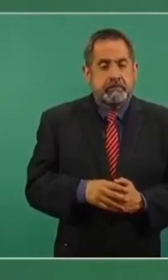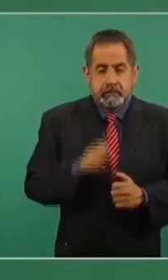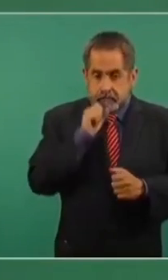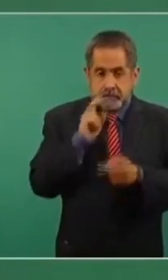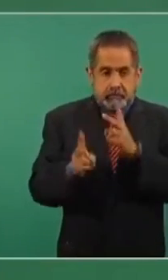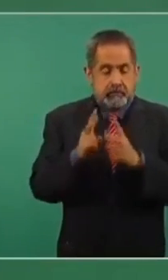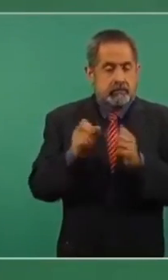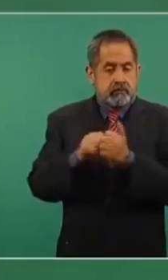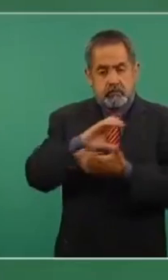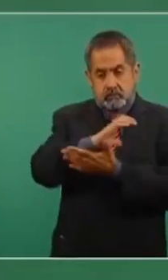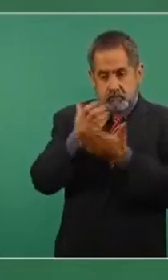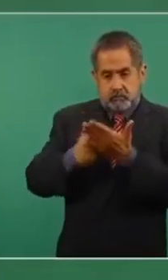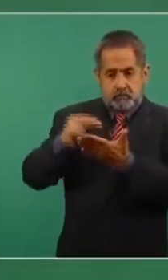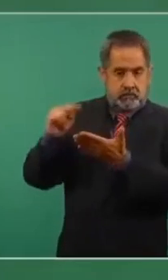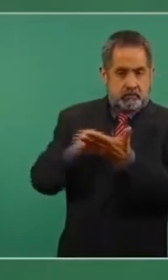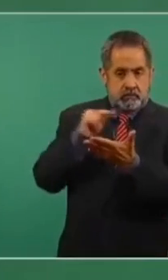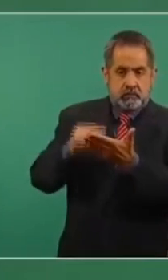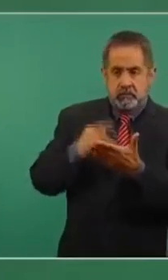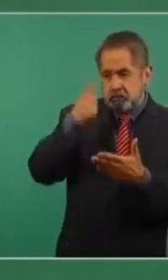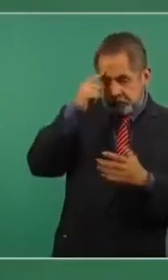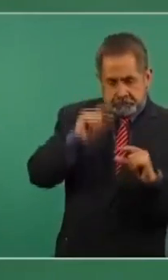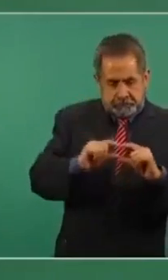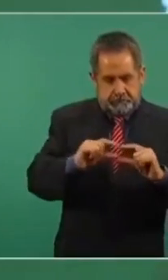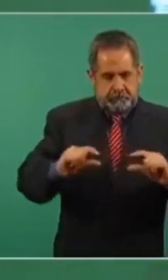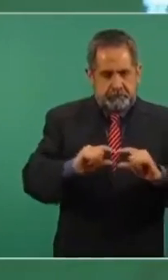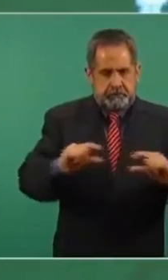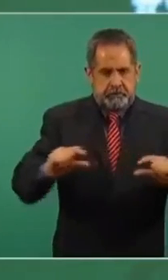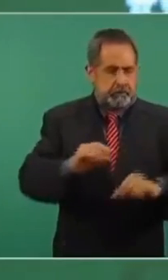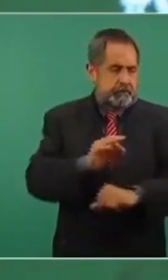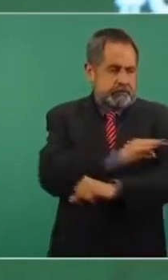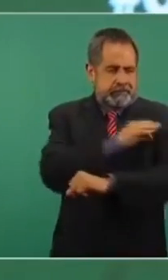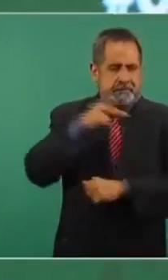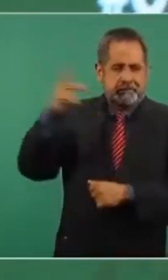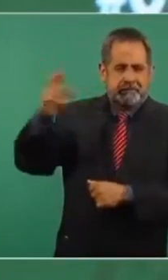también contratos con ellos para la Sputnik